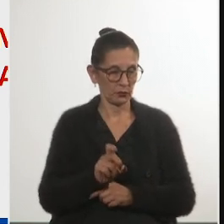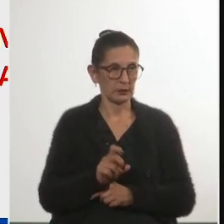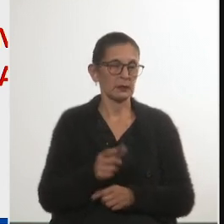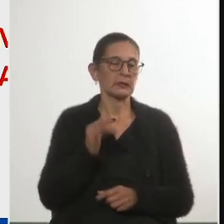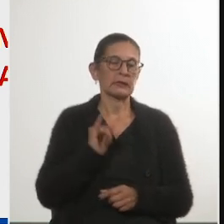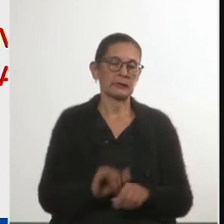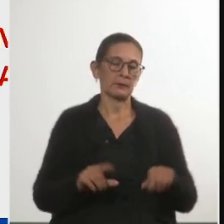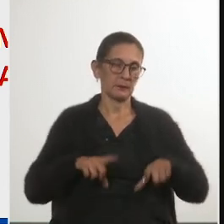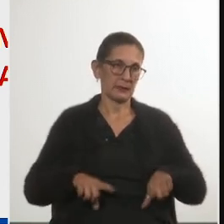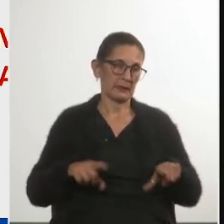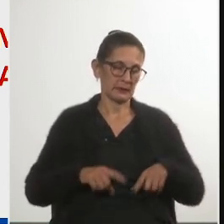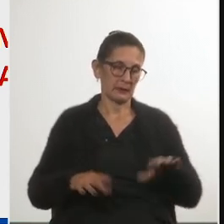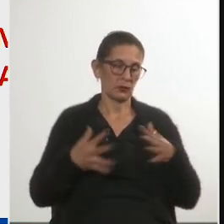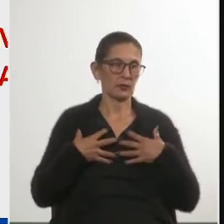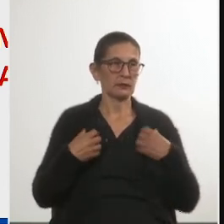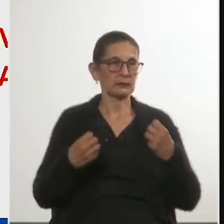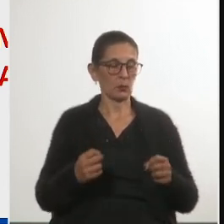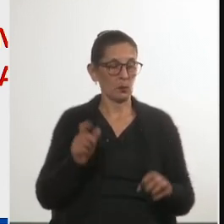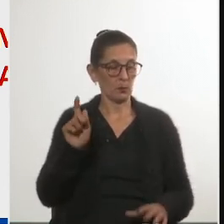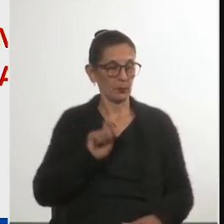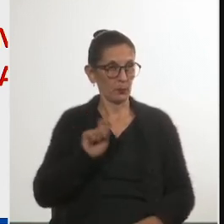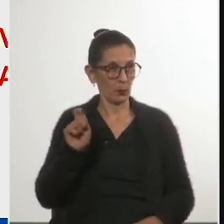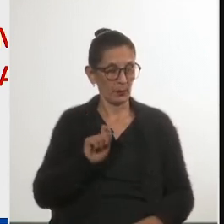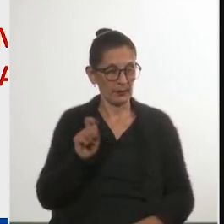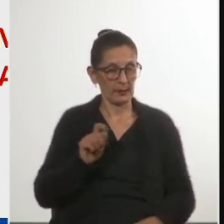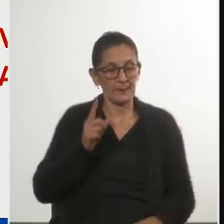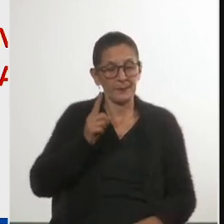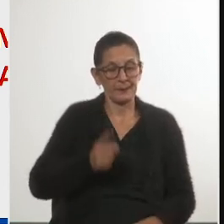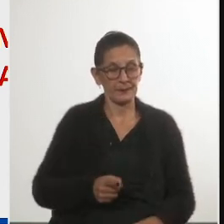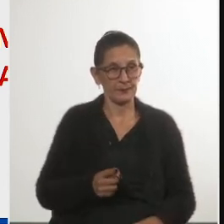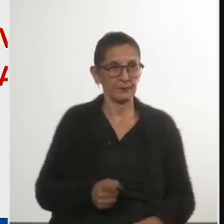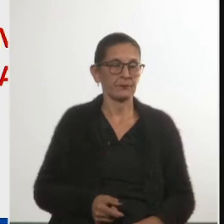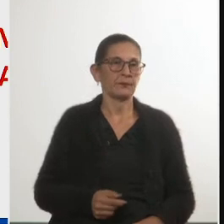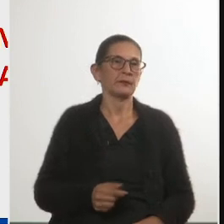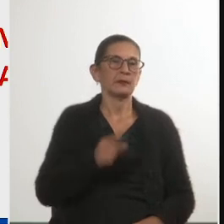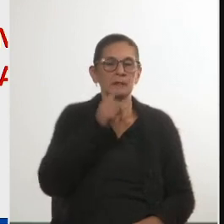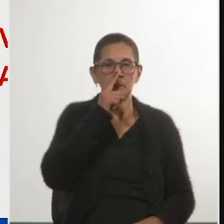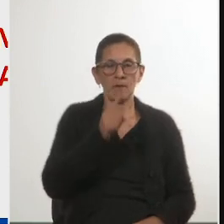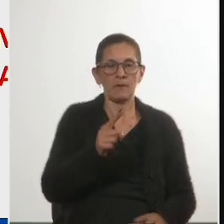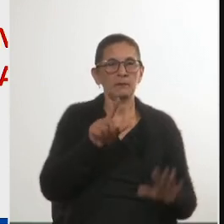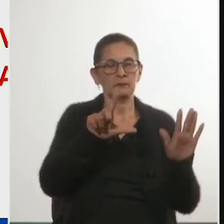cual el Ministerio de Salud Pública, a través de la ordenanza